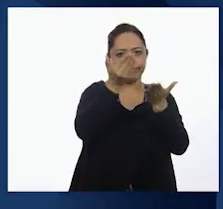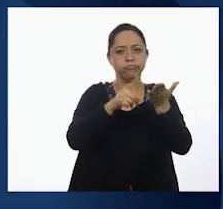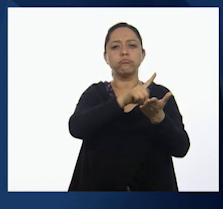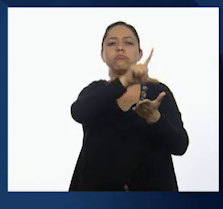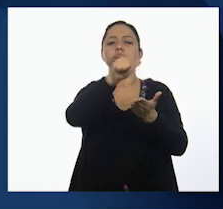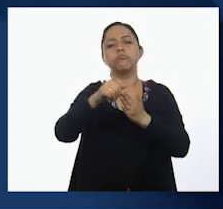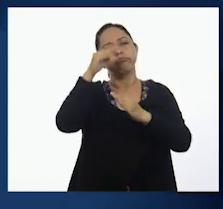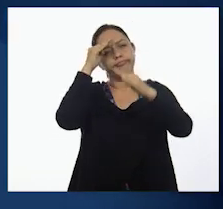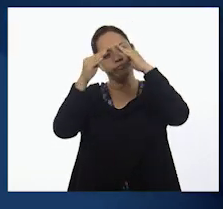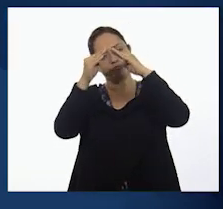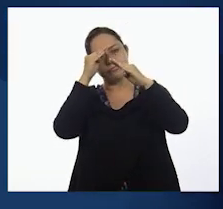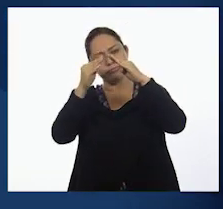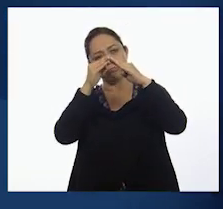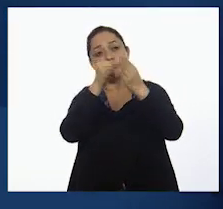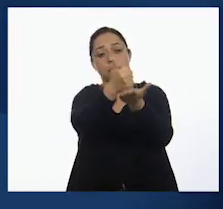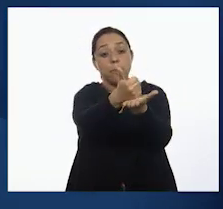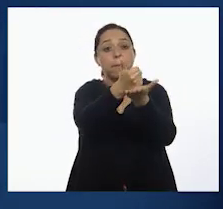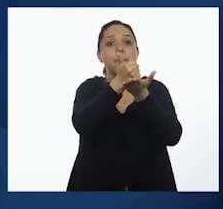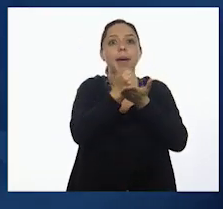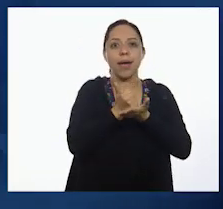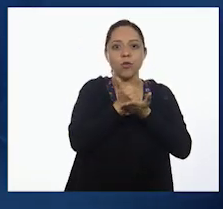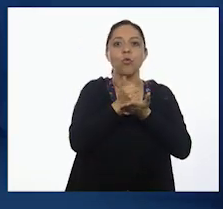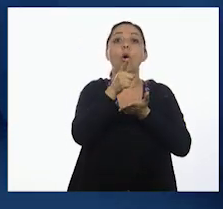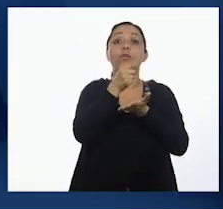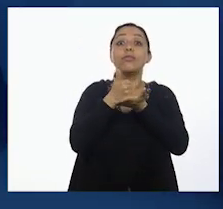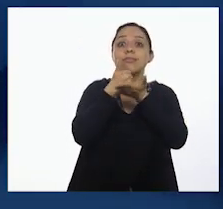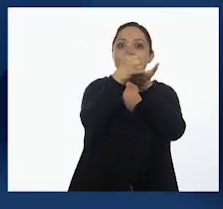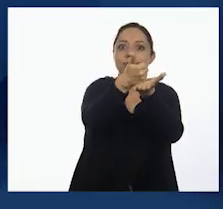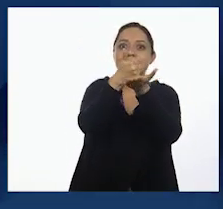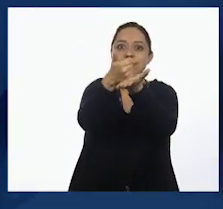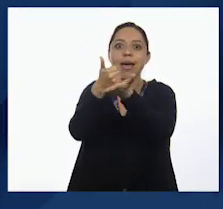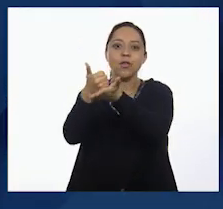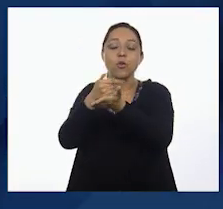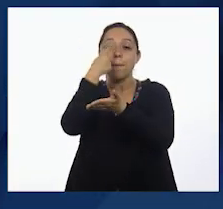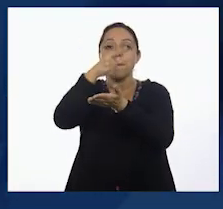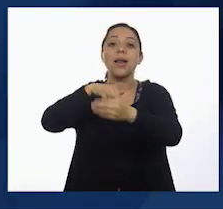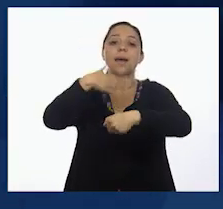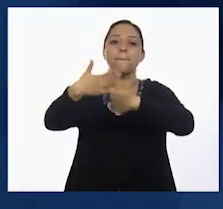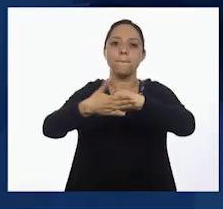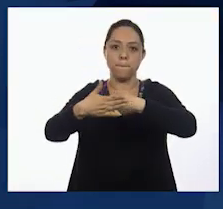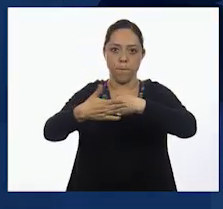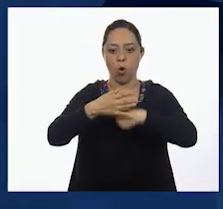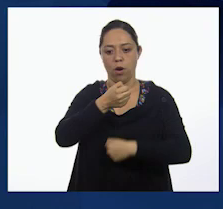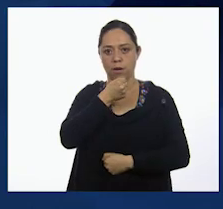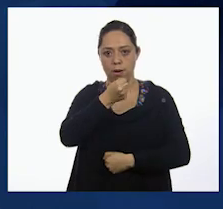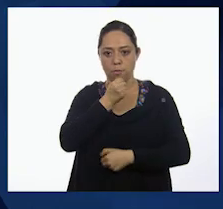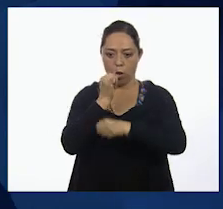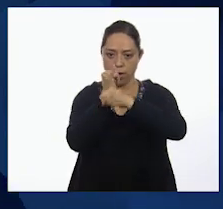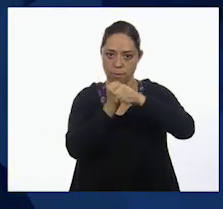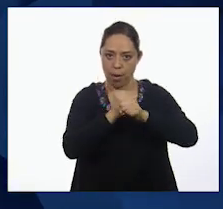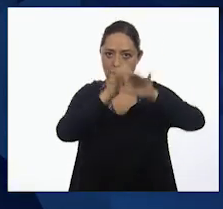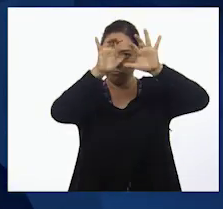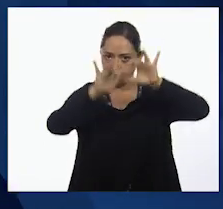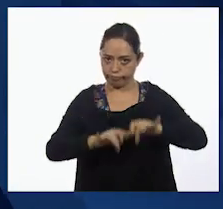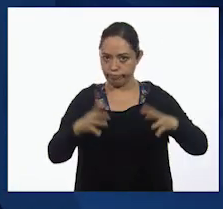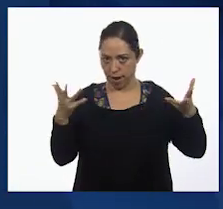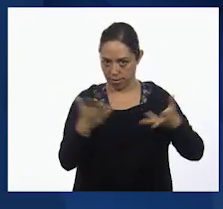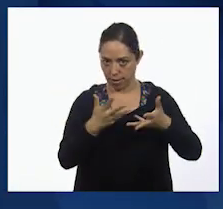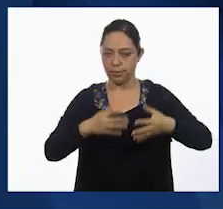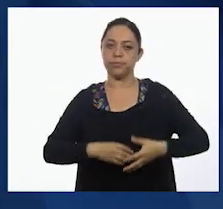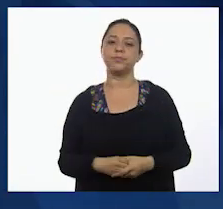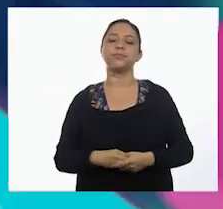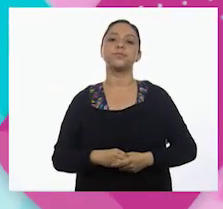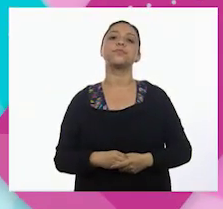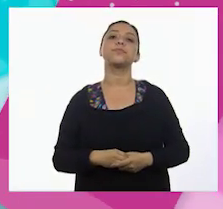qué elementos te sirven de los que hemos estado viendo para cuando elabores tu reportaje. Bien,